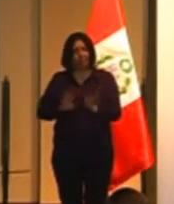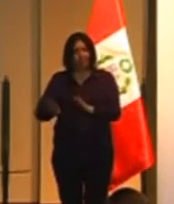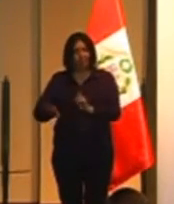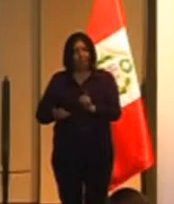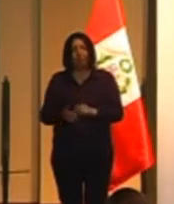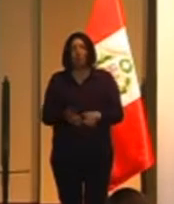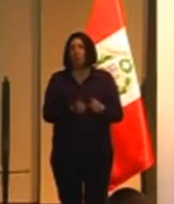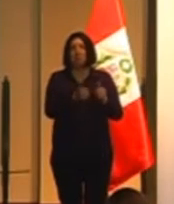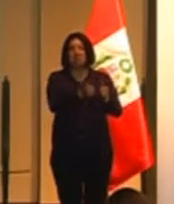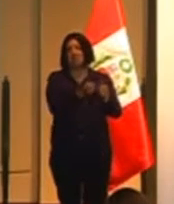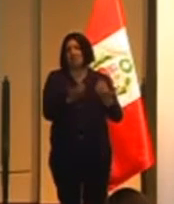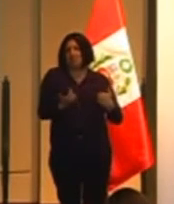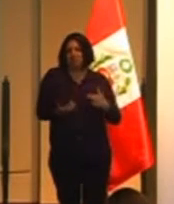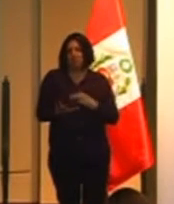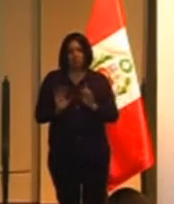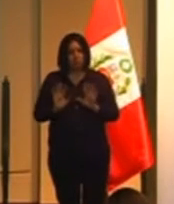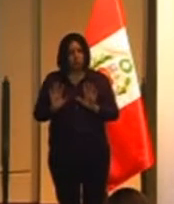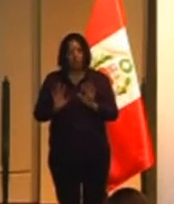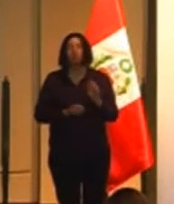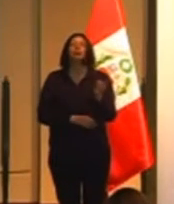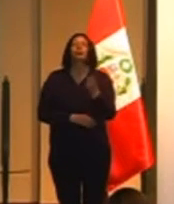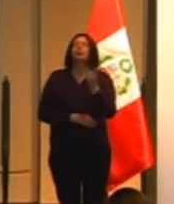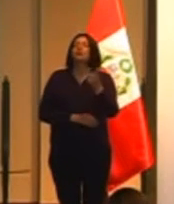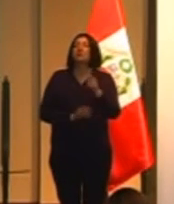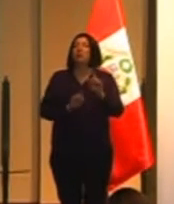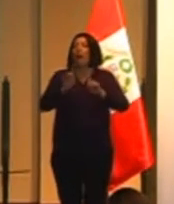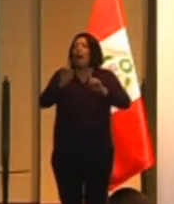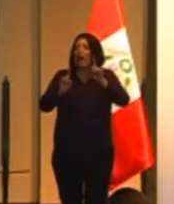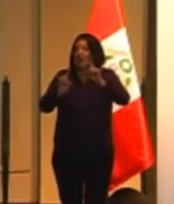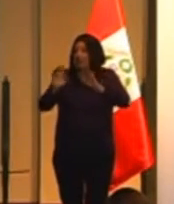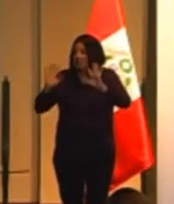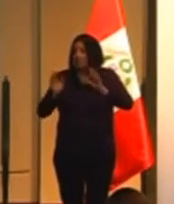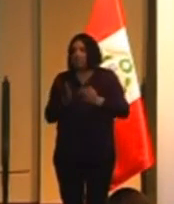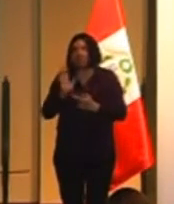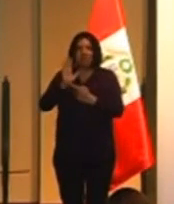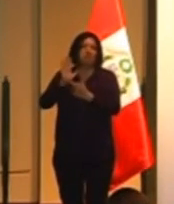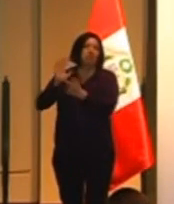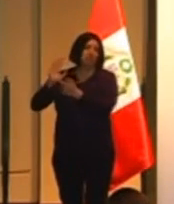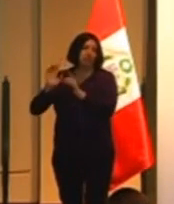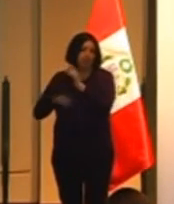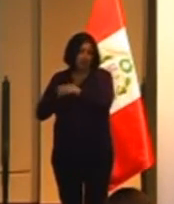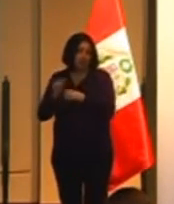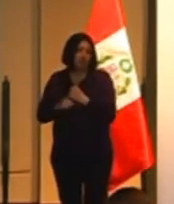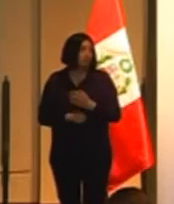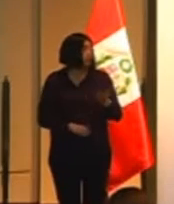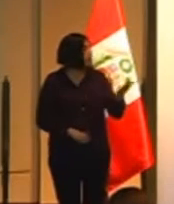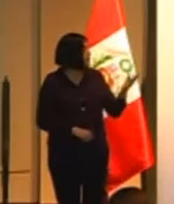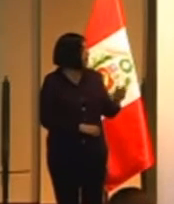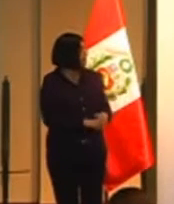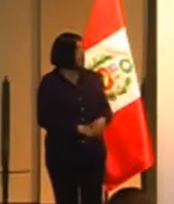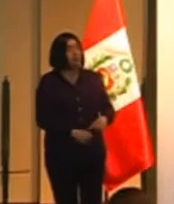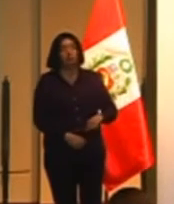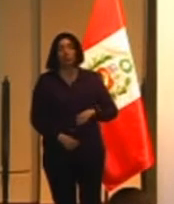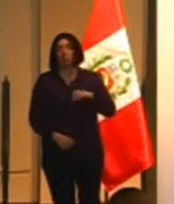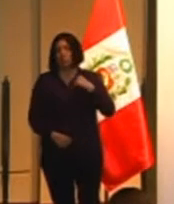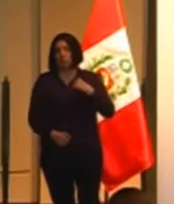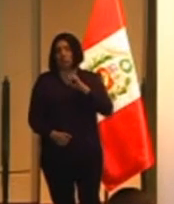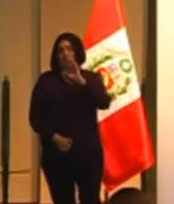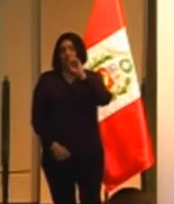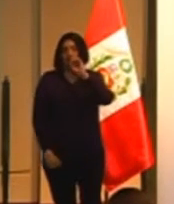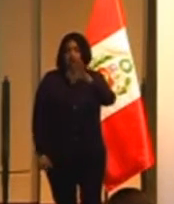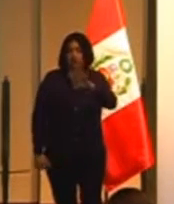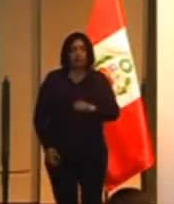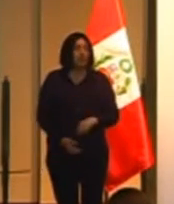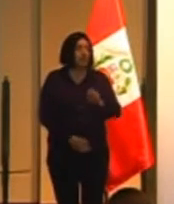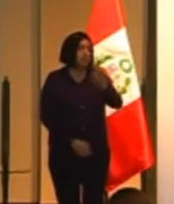bien estamos, sino solamente algunas cosas que se han presentado durante el año. Con orgullo podemos hablar de